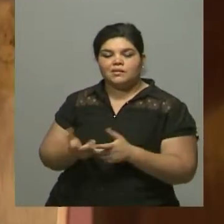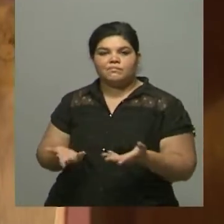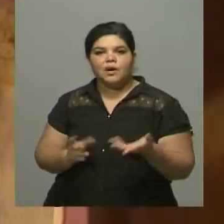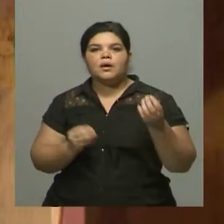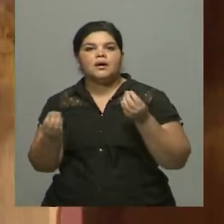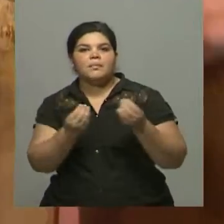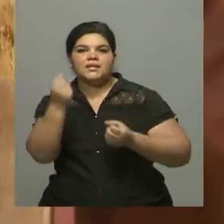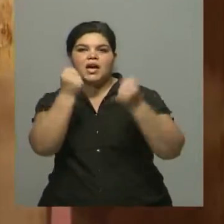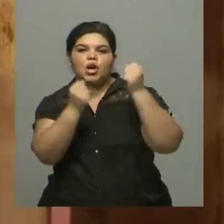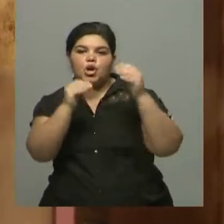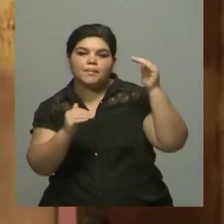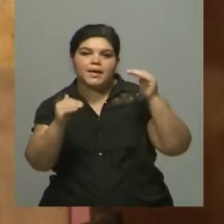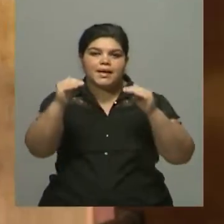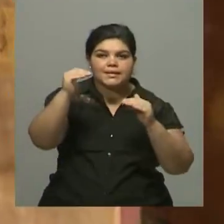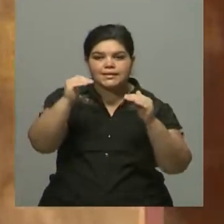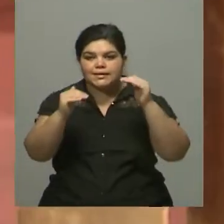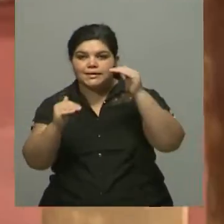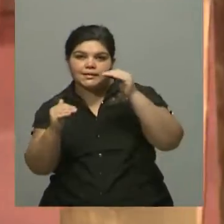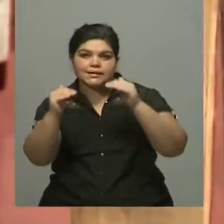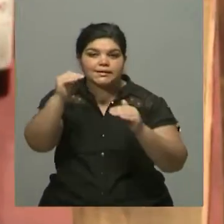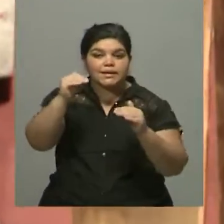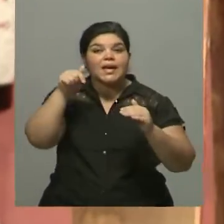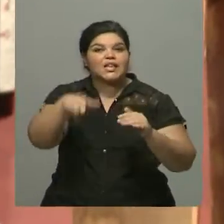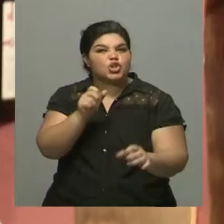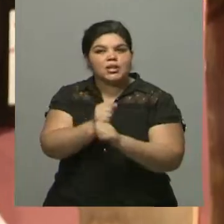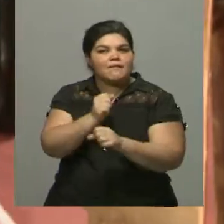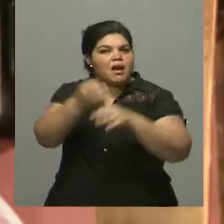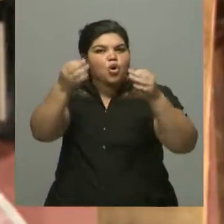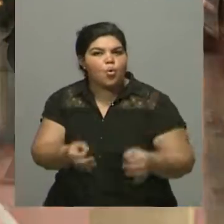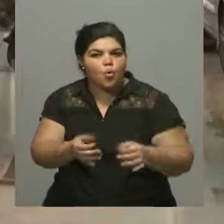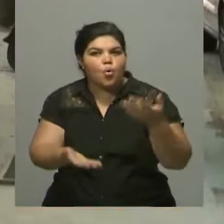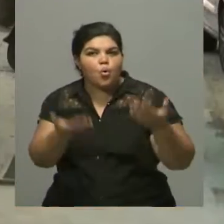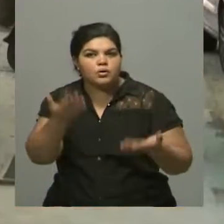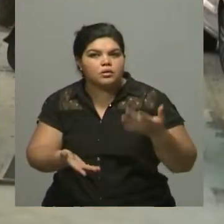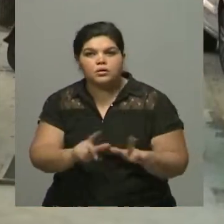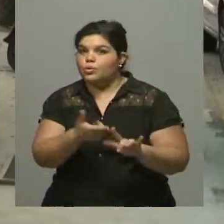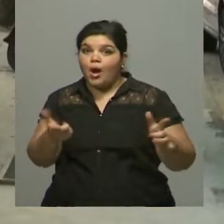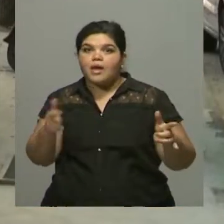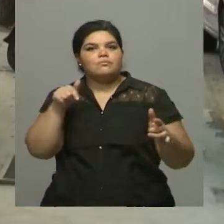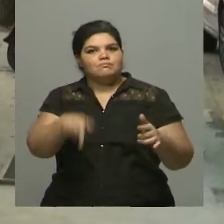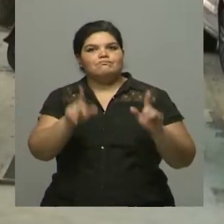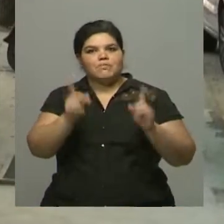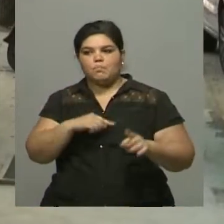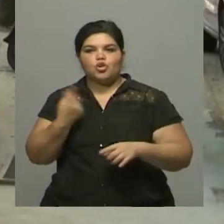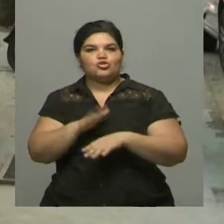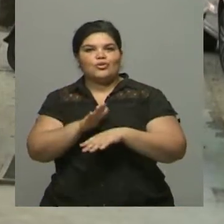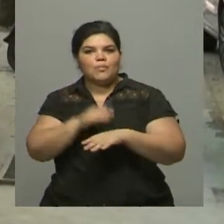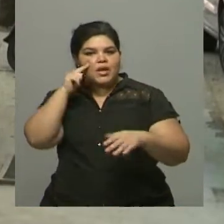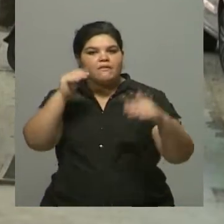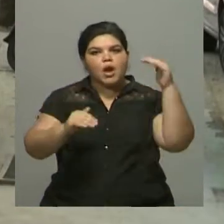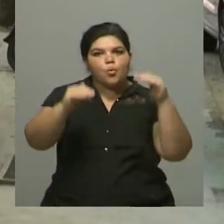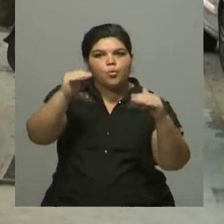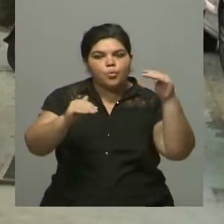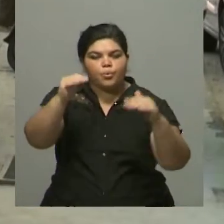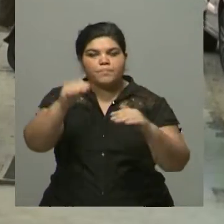equilibrar un poco esa injusta distribución de los puestos laborales. Y después tenemos otra rama de trabajo que